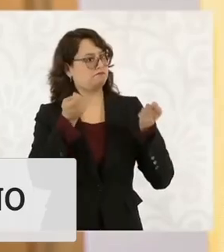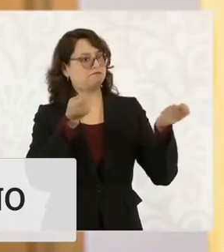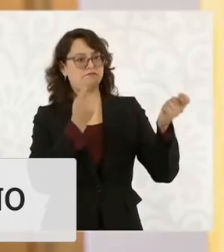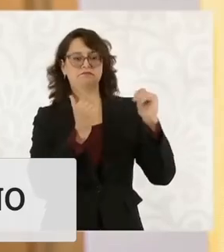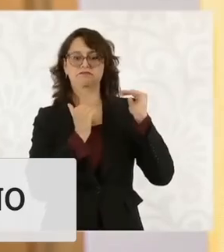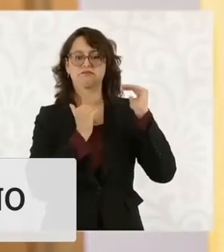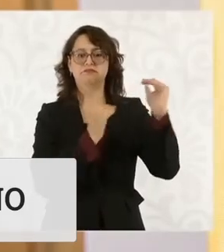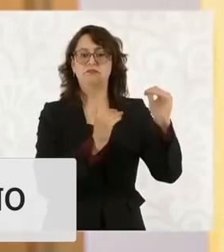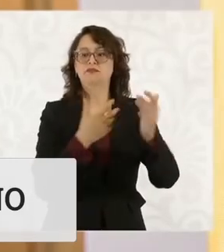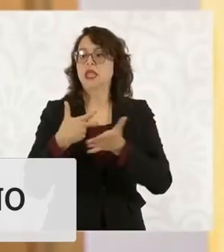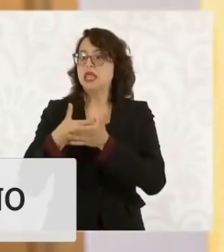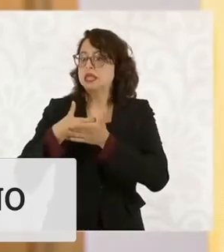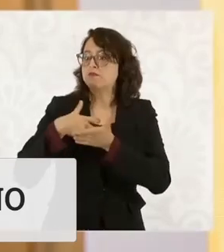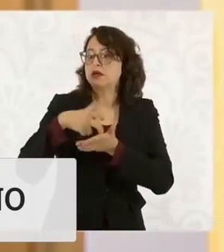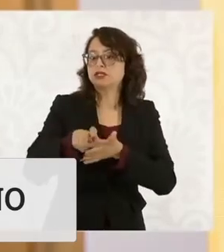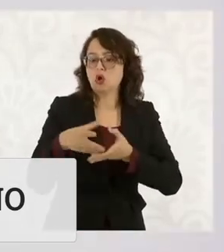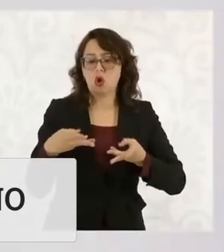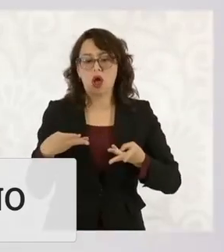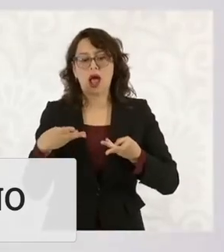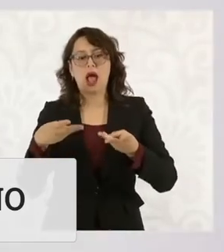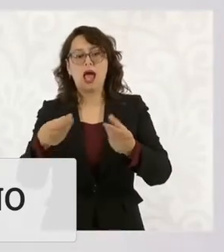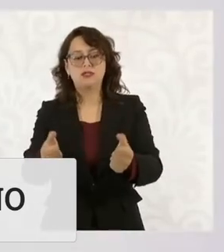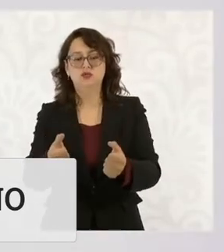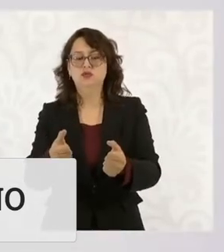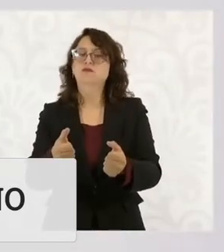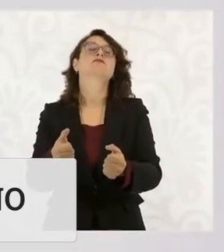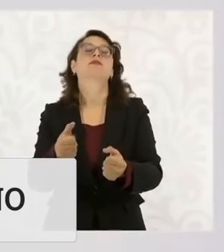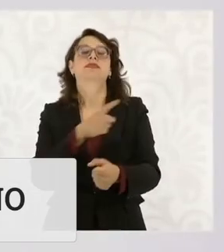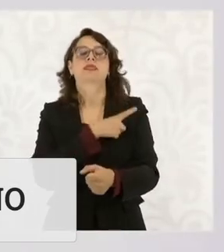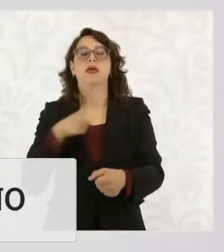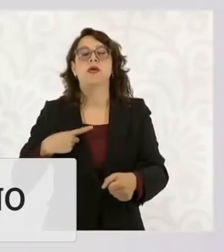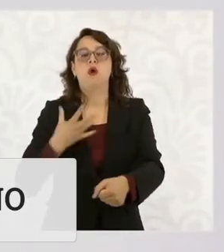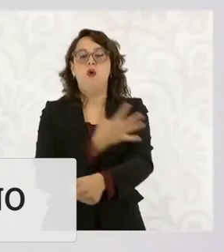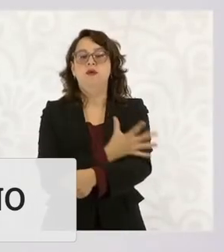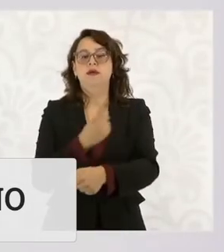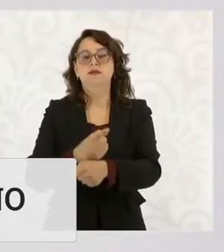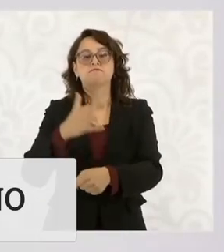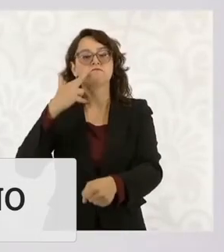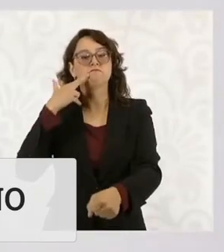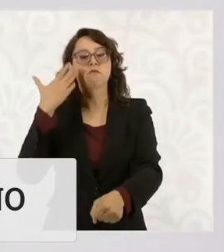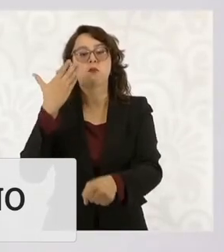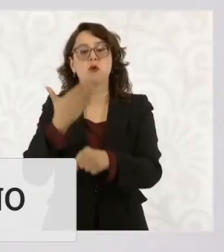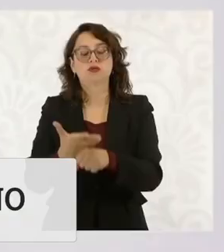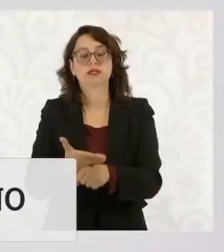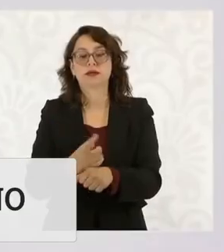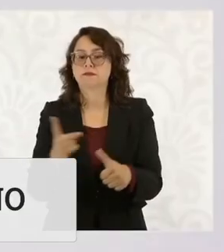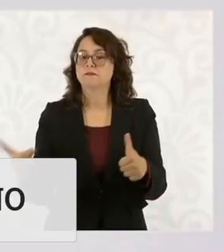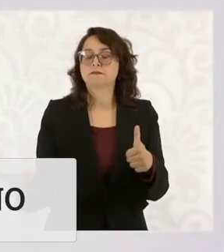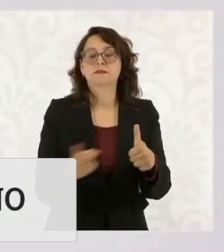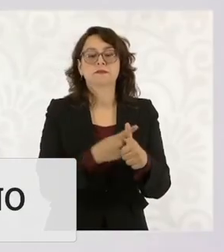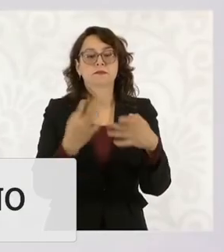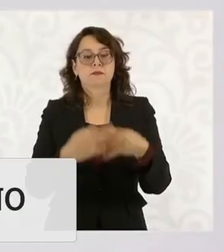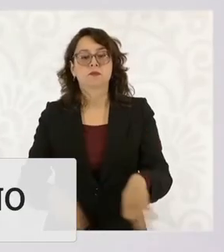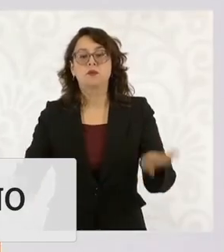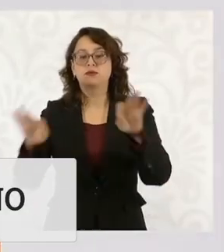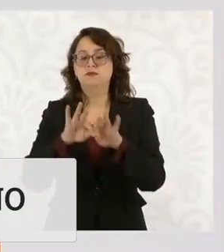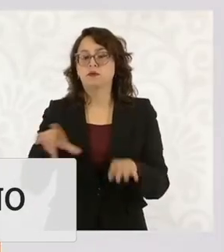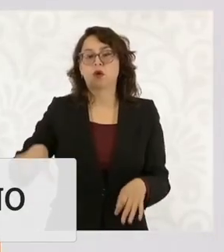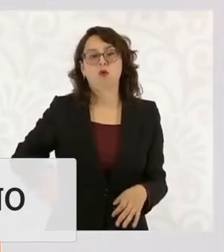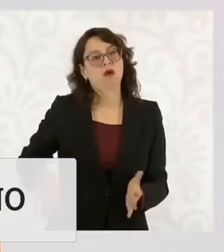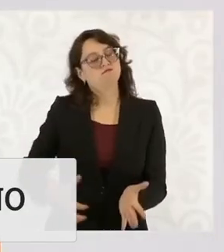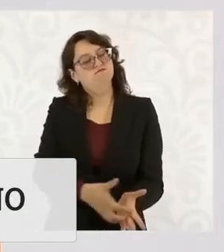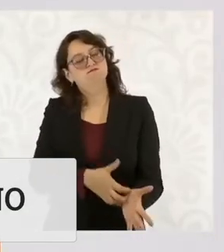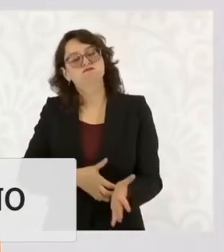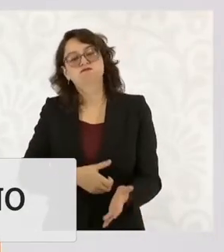el gasto público se ejercen con responsabilidad y honestidad, bajo la máxima de la austeridad republicana.